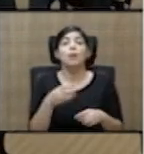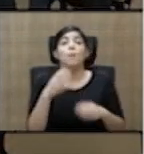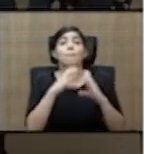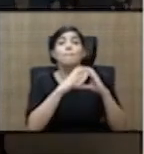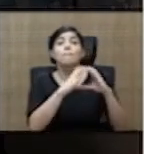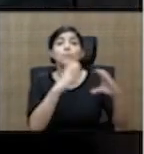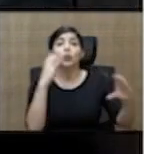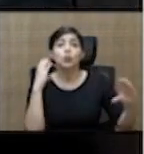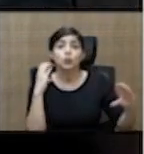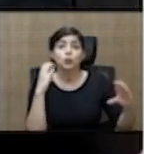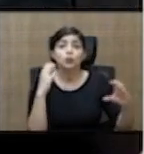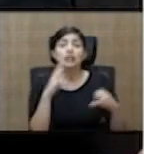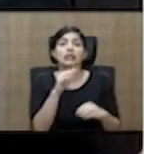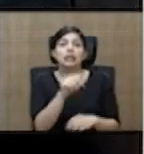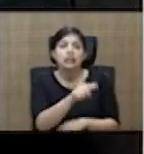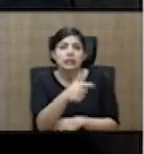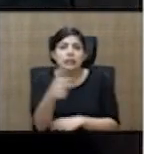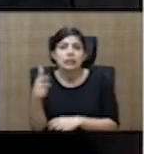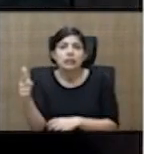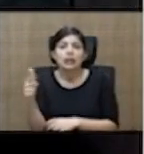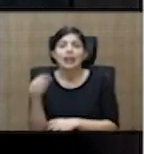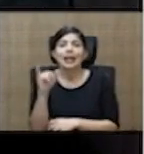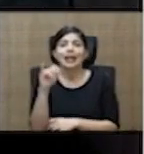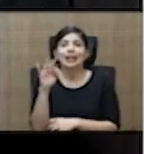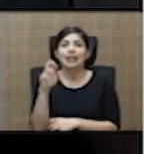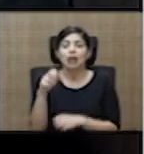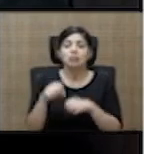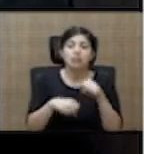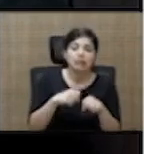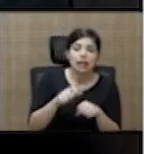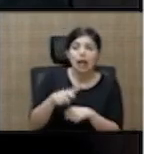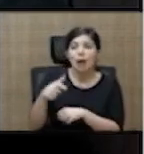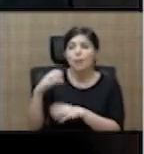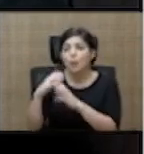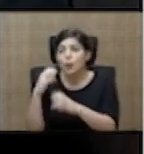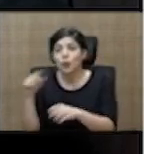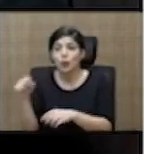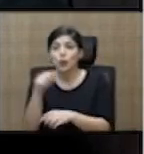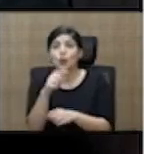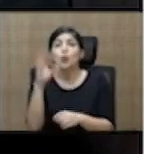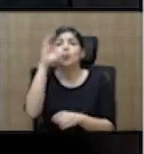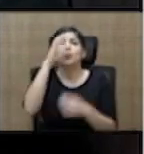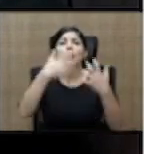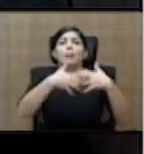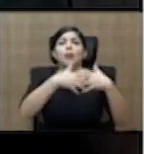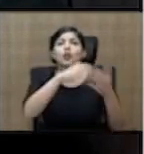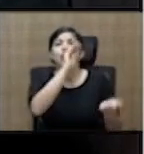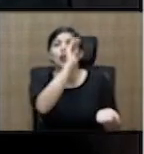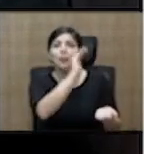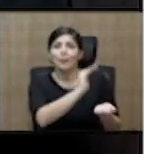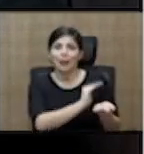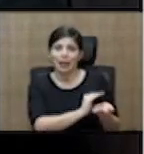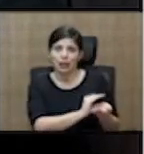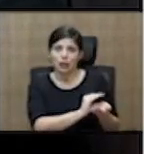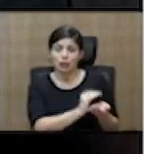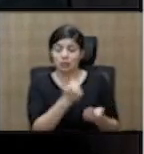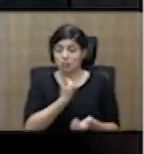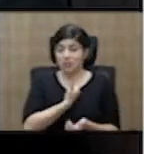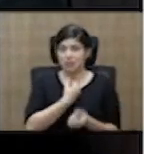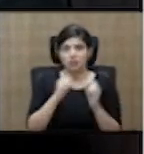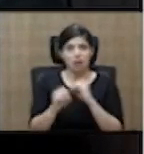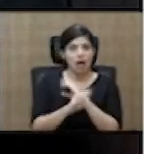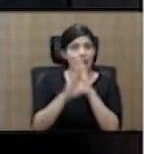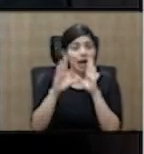último año de gobierno se reducen a infraestructura. Lo digo no solamente en términos viales, sino en términos de la